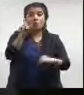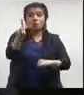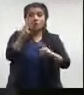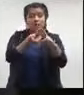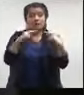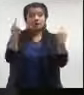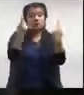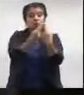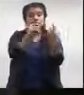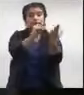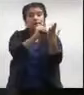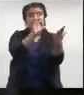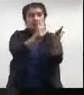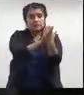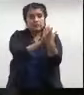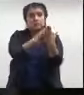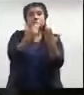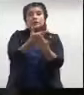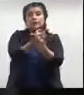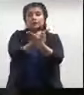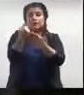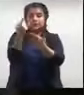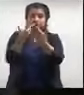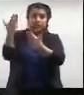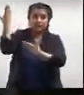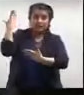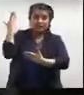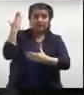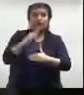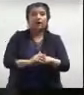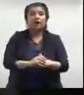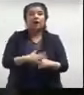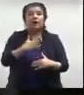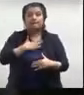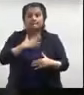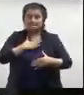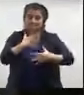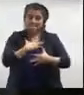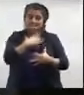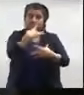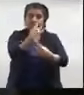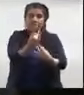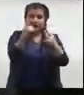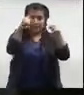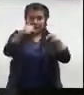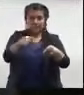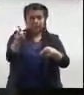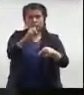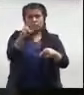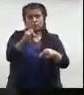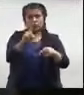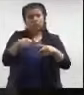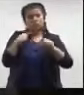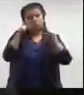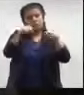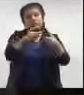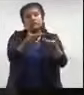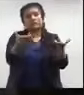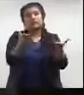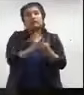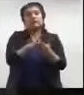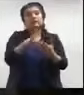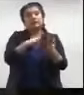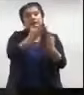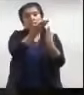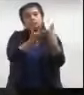de interpelación, que fue la semana recién pasada. Mi intención aquí no es venir y tener al